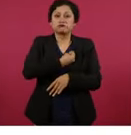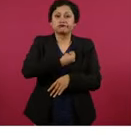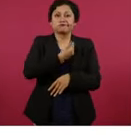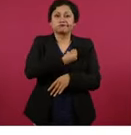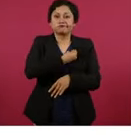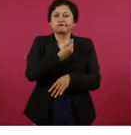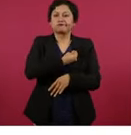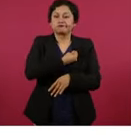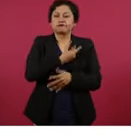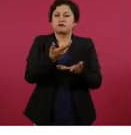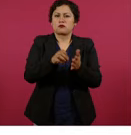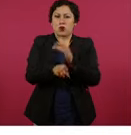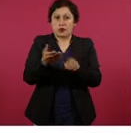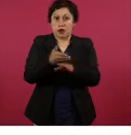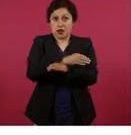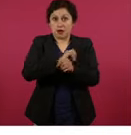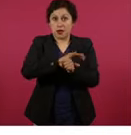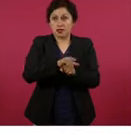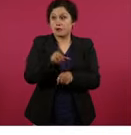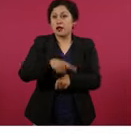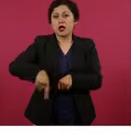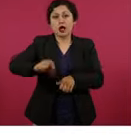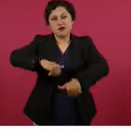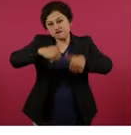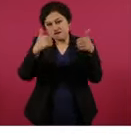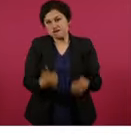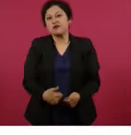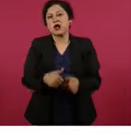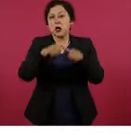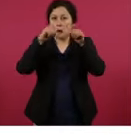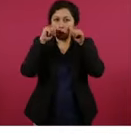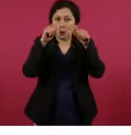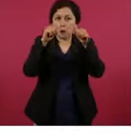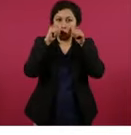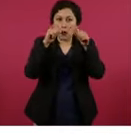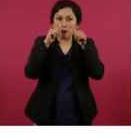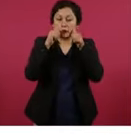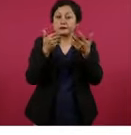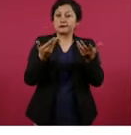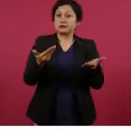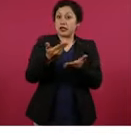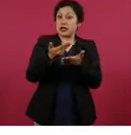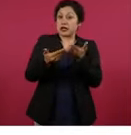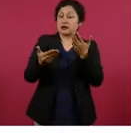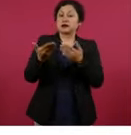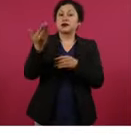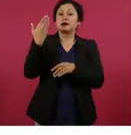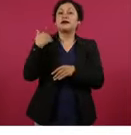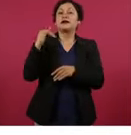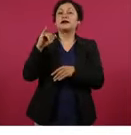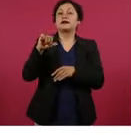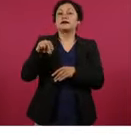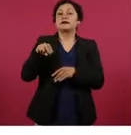pandemia. Muchos de ellos, no todos, pero muchos de ellos fueron contratados por el entonces INSABI. Un total